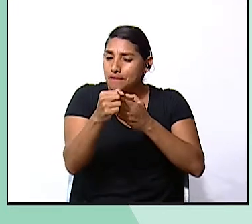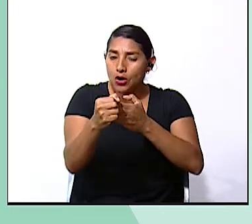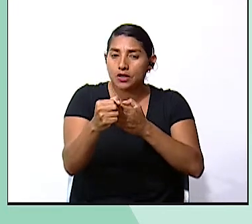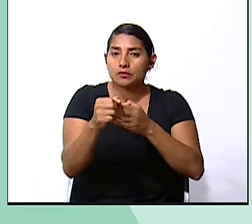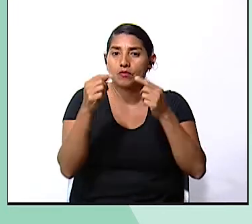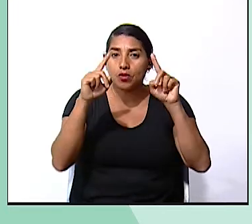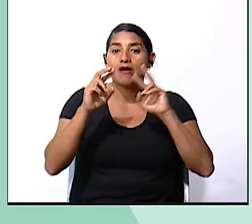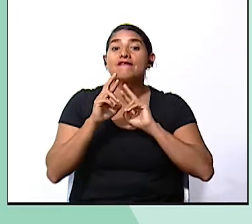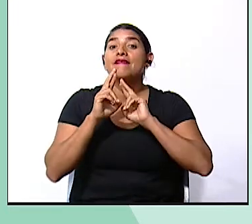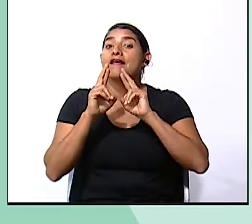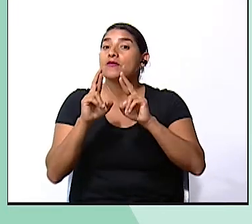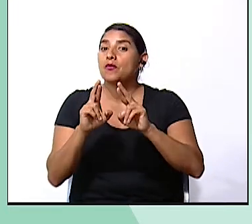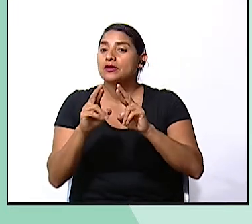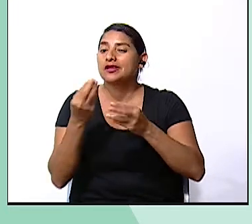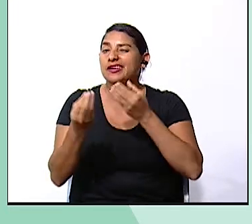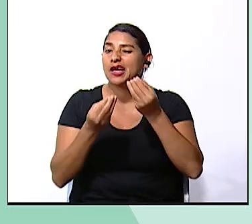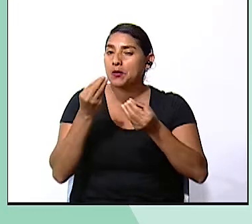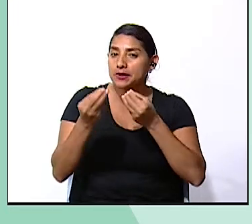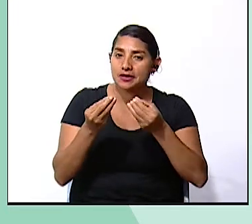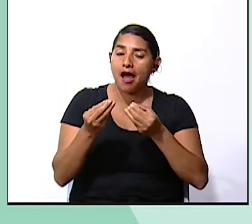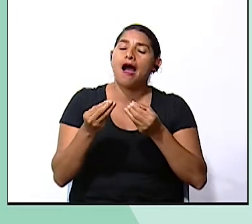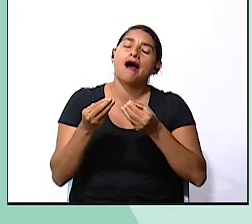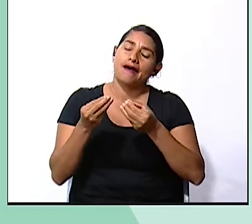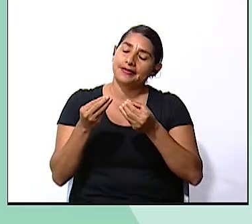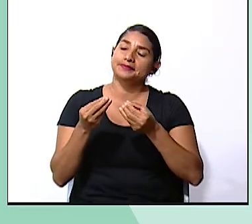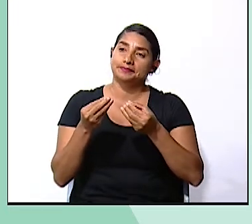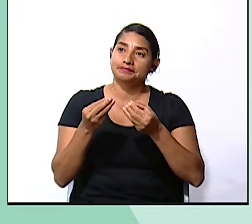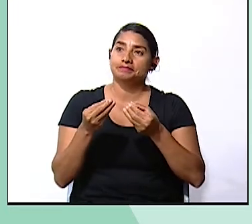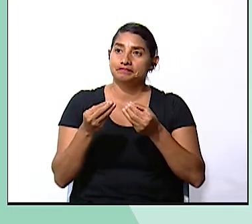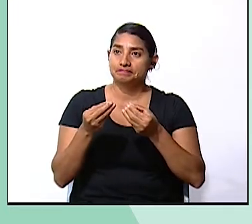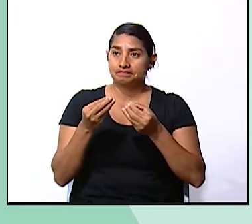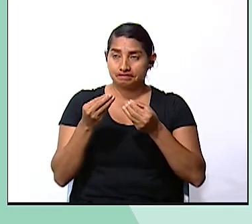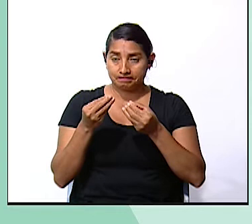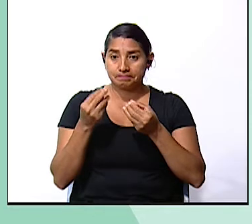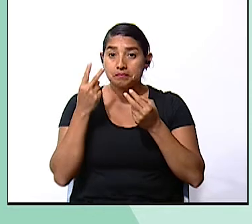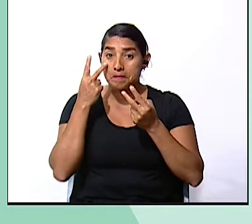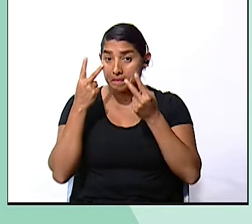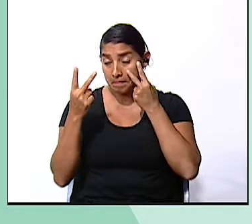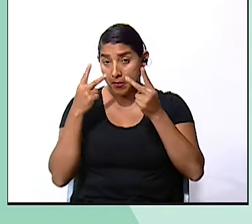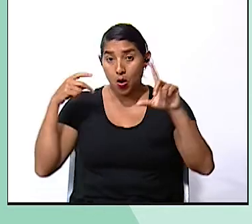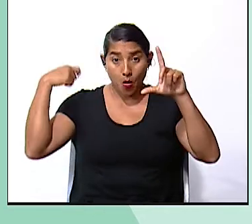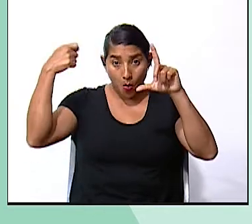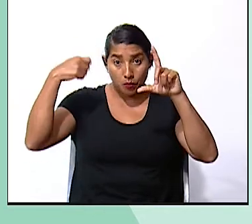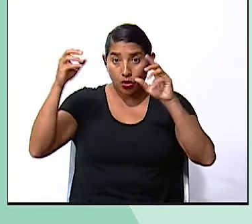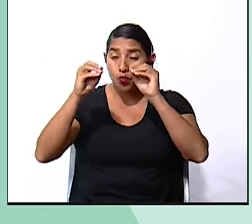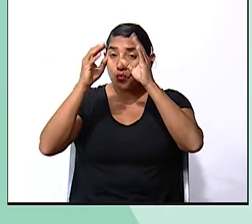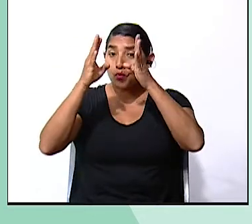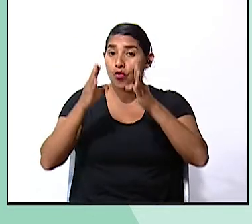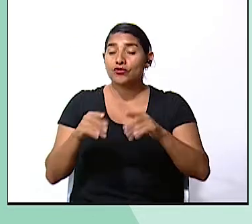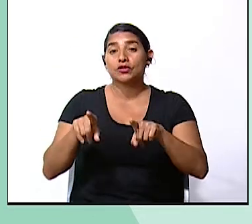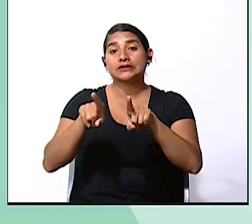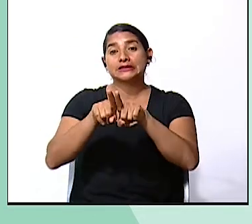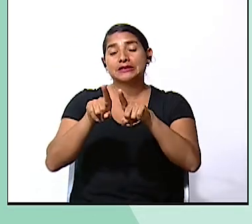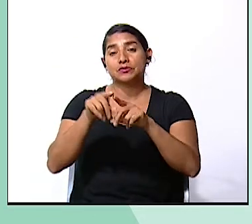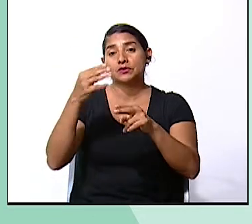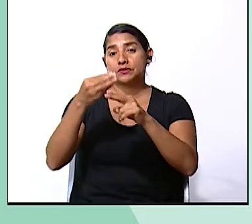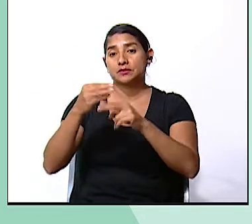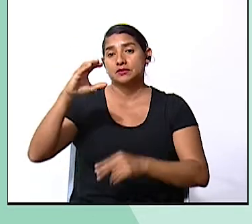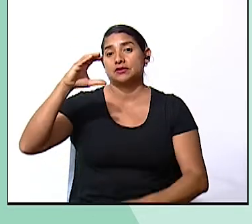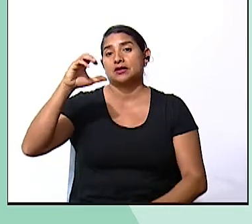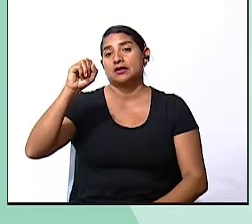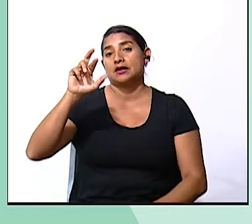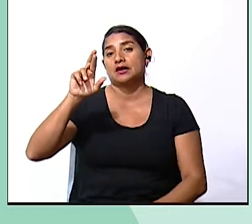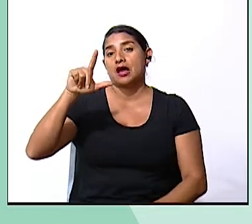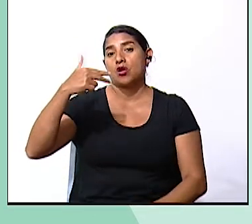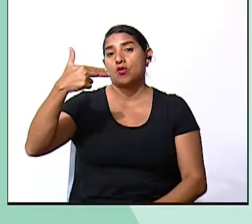la respuesta, vamos a ir con el video de un profesor también que se llama Carlos